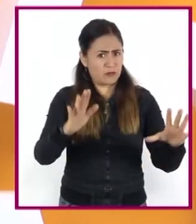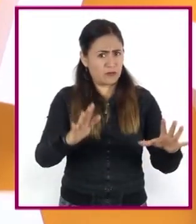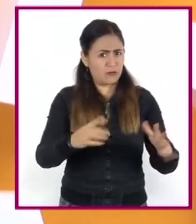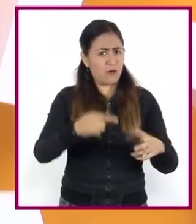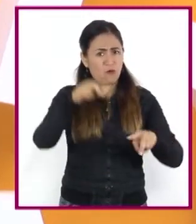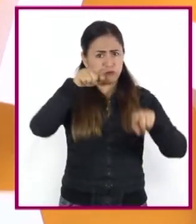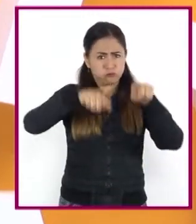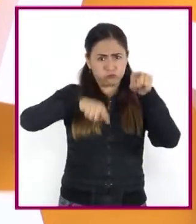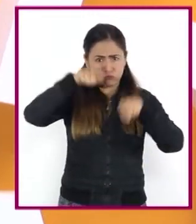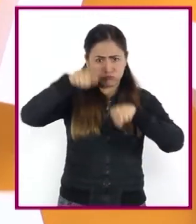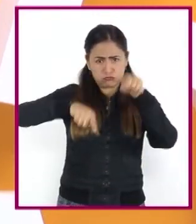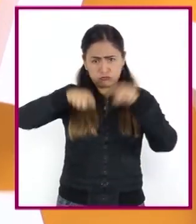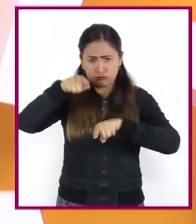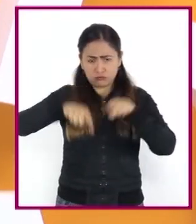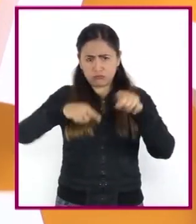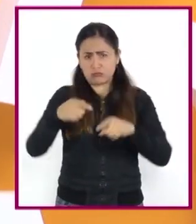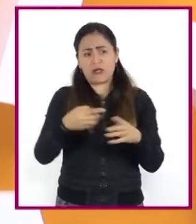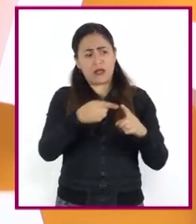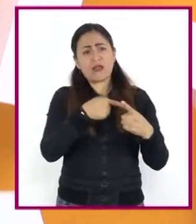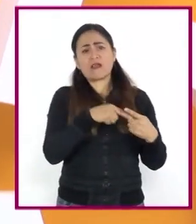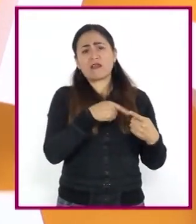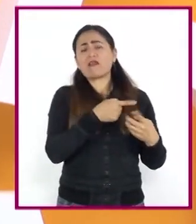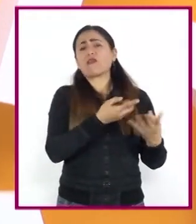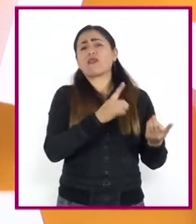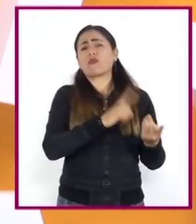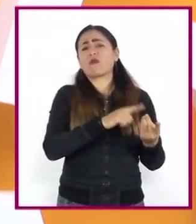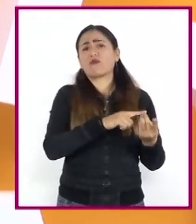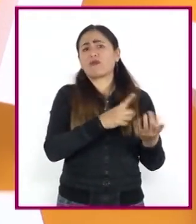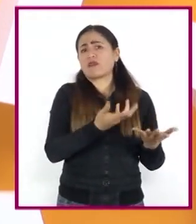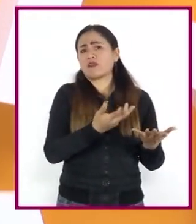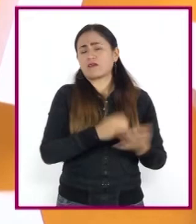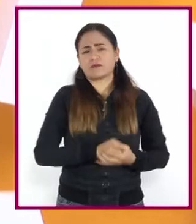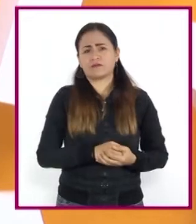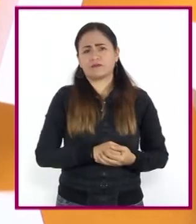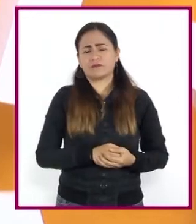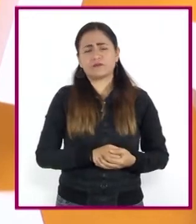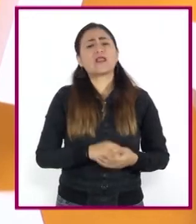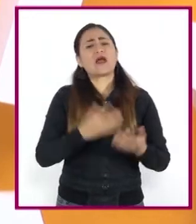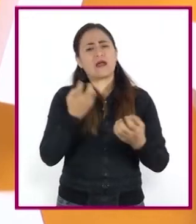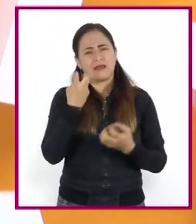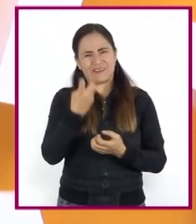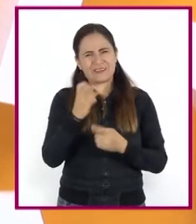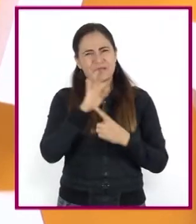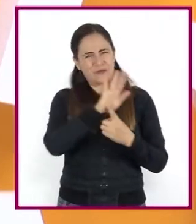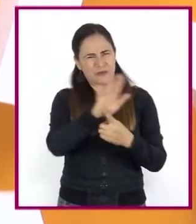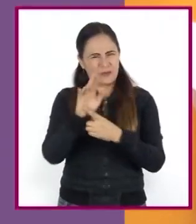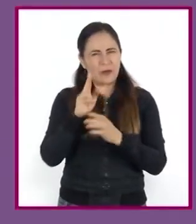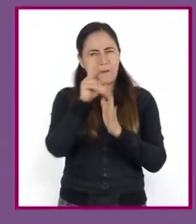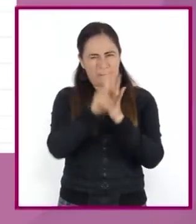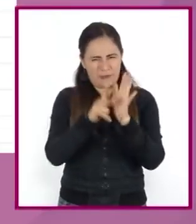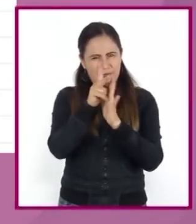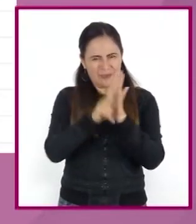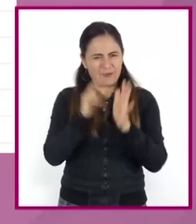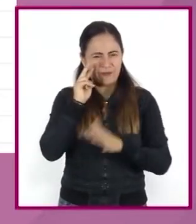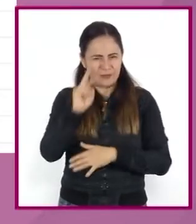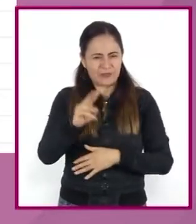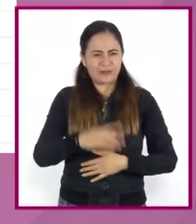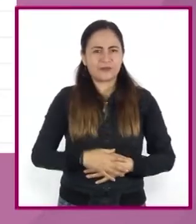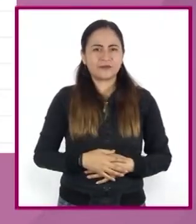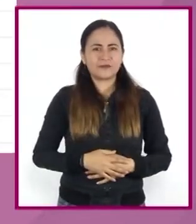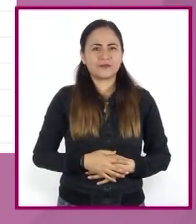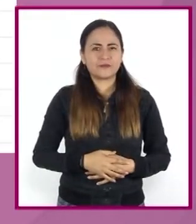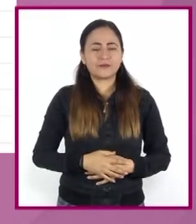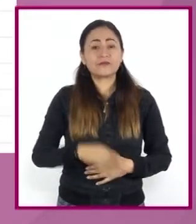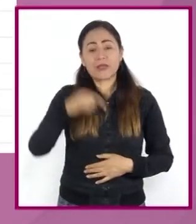construir la gráfica de barras? Para ello, queremos compartir con ustedes el siguiente audiovisual. En nuestro